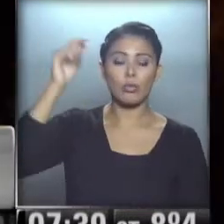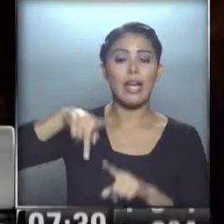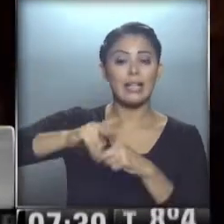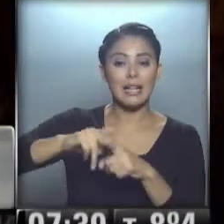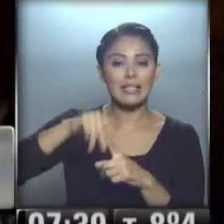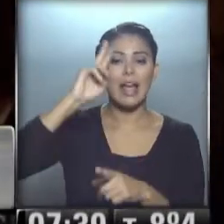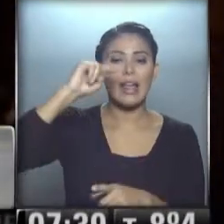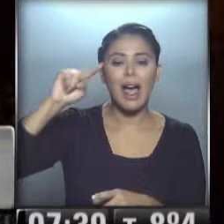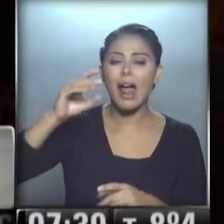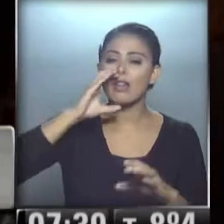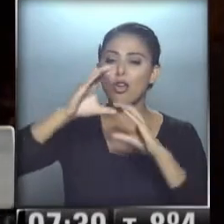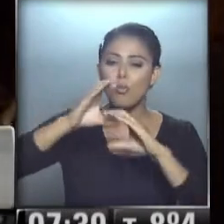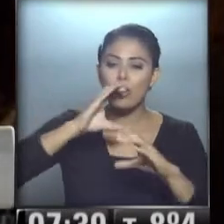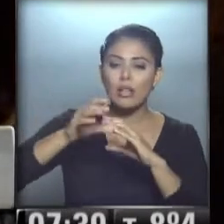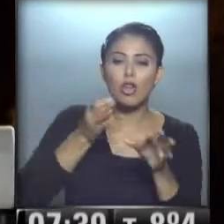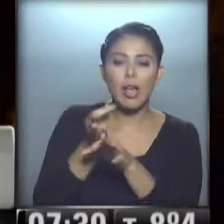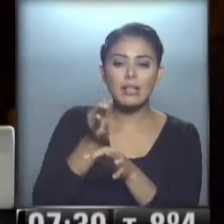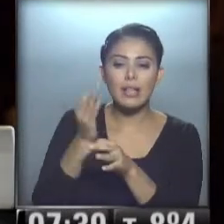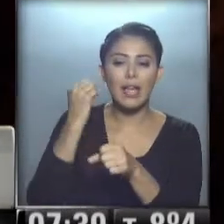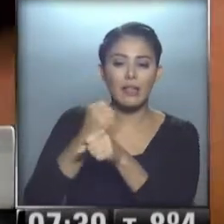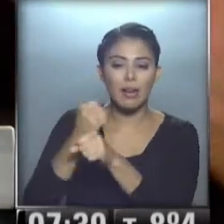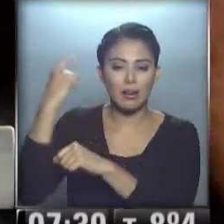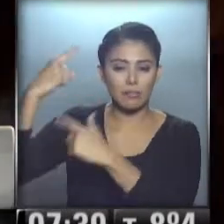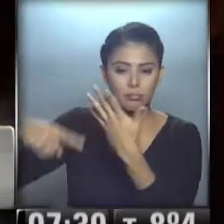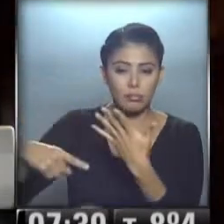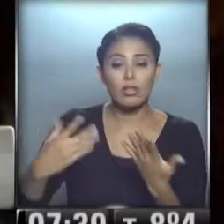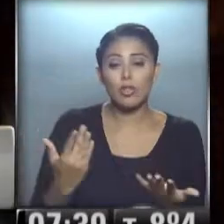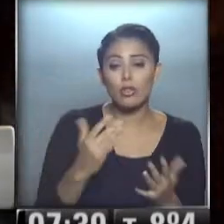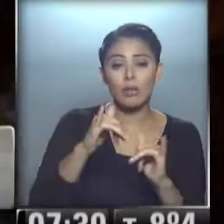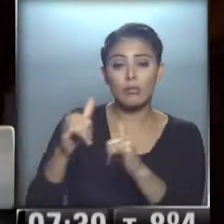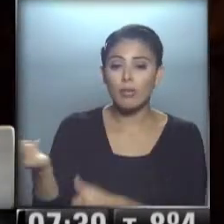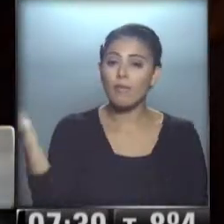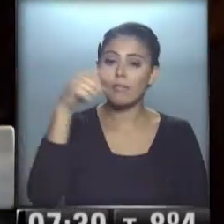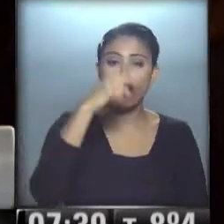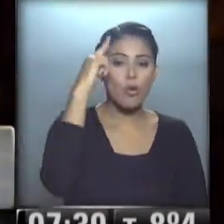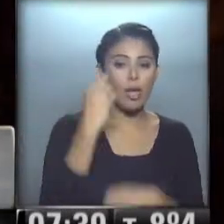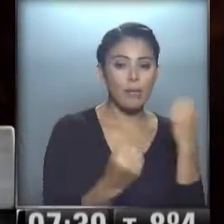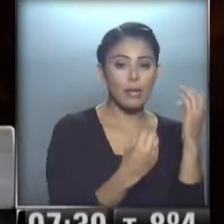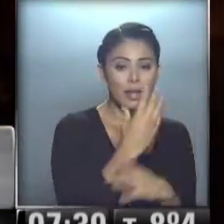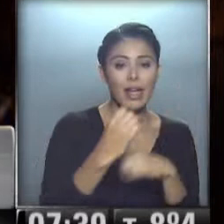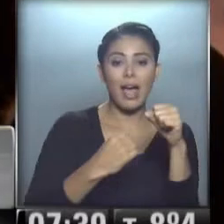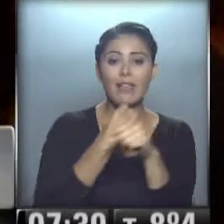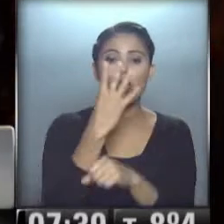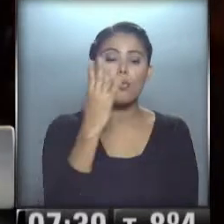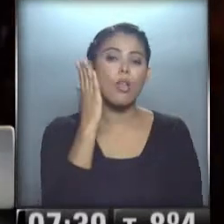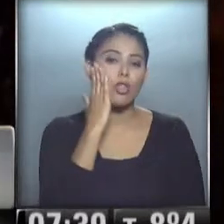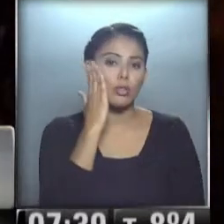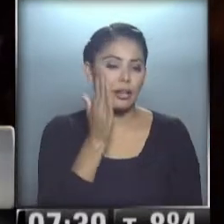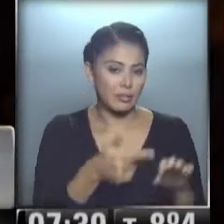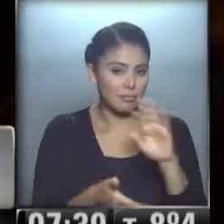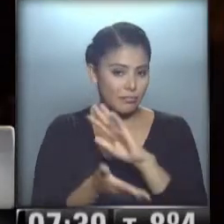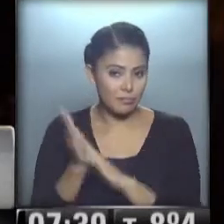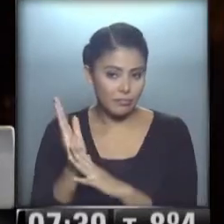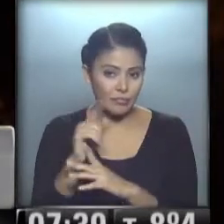de arte, comunicación y oficio. O sea, los chicos vienen a las 9 de la mañana y se van a las 4 de la tarde.